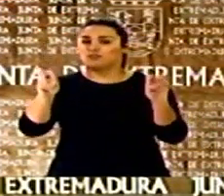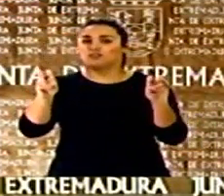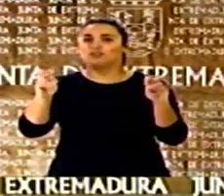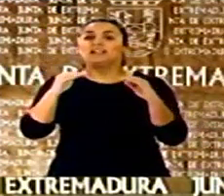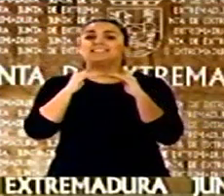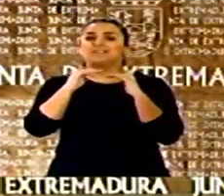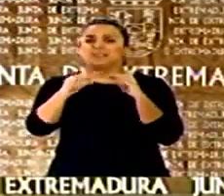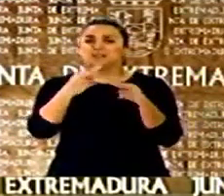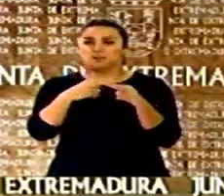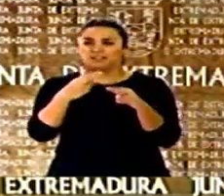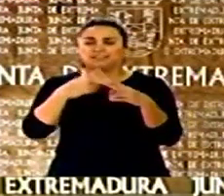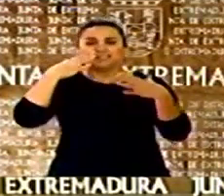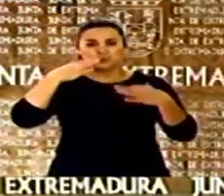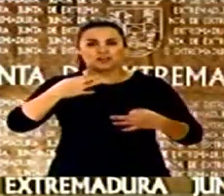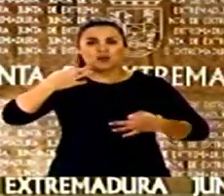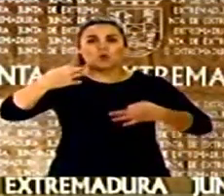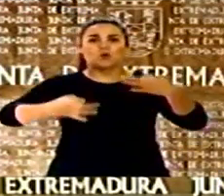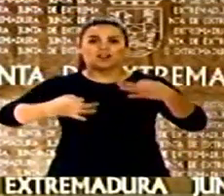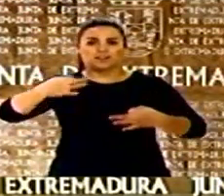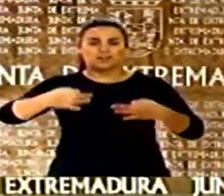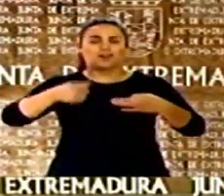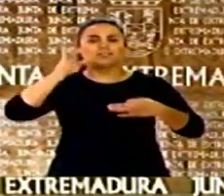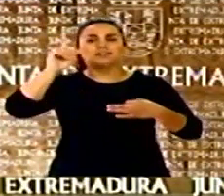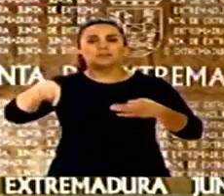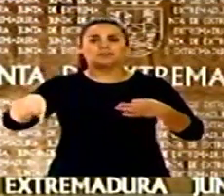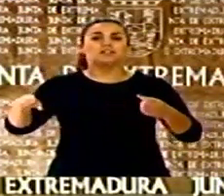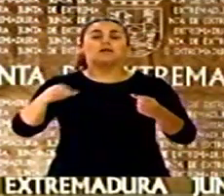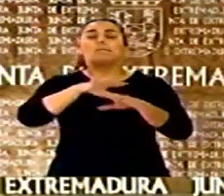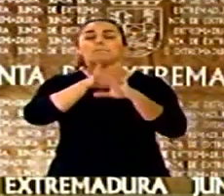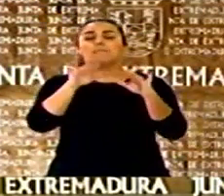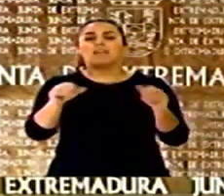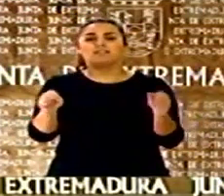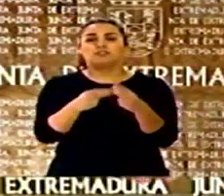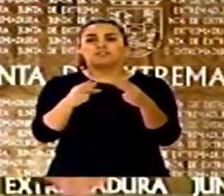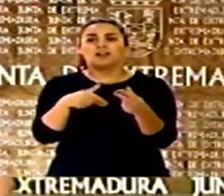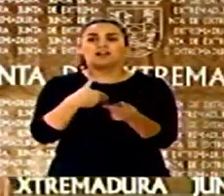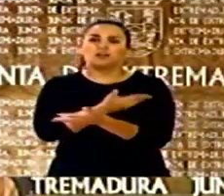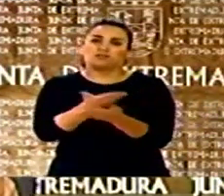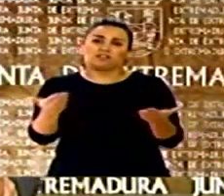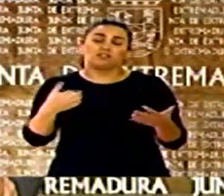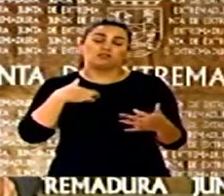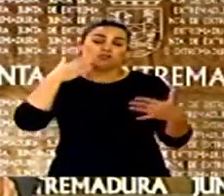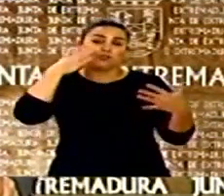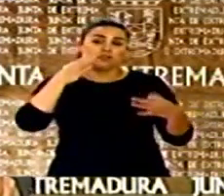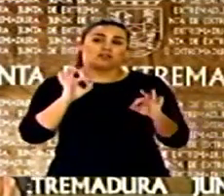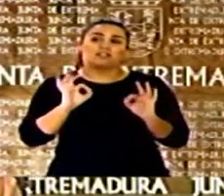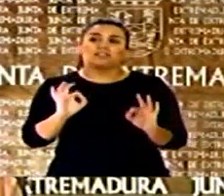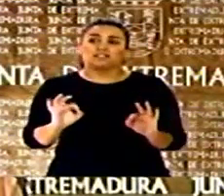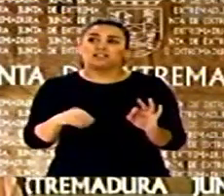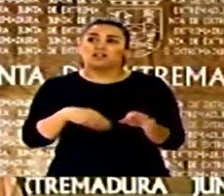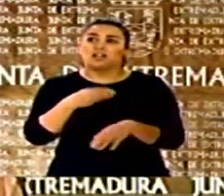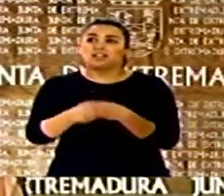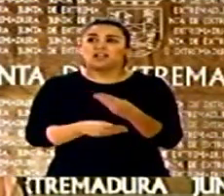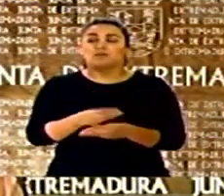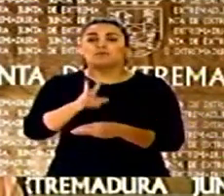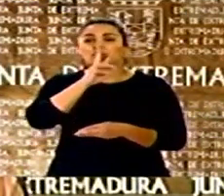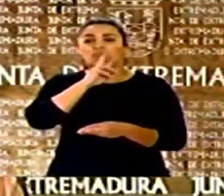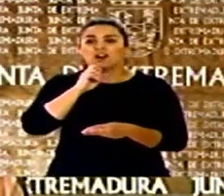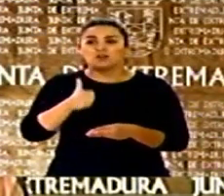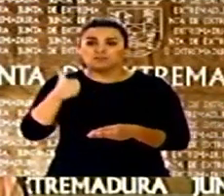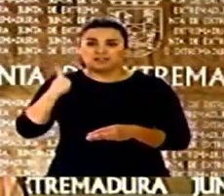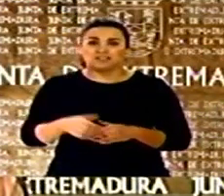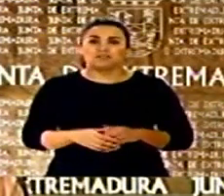jueves pasado fue la mejor foto de esta legislatura. La foto de esta legislatura es la foto del último pleno. 2 decretos leyes